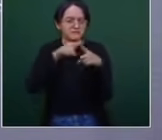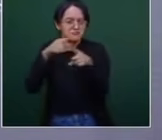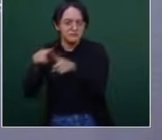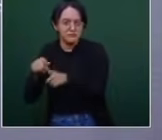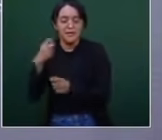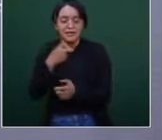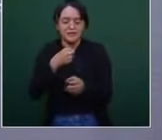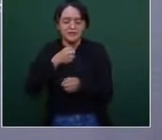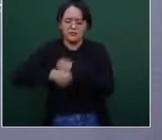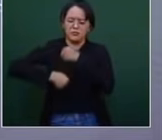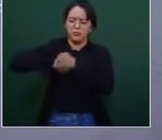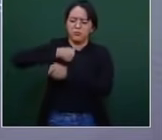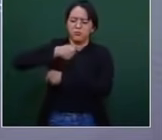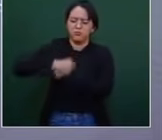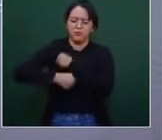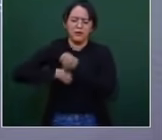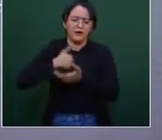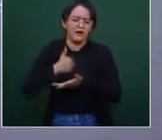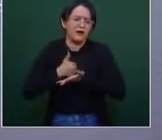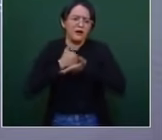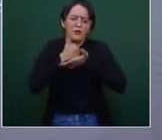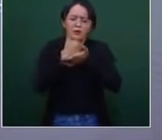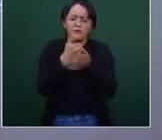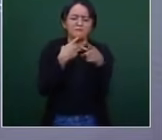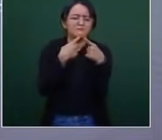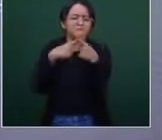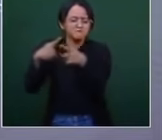país otros servicios